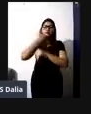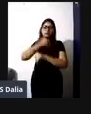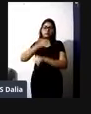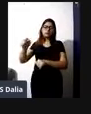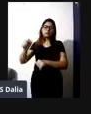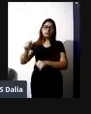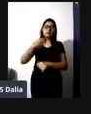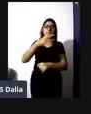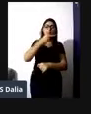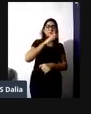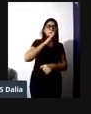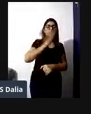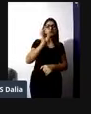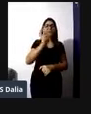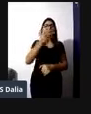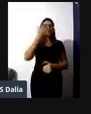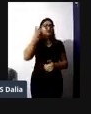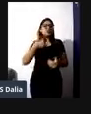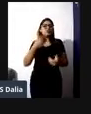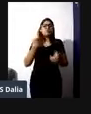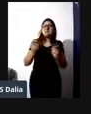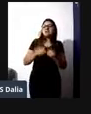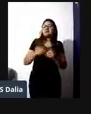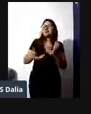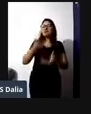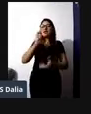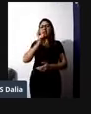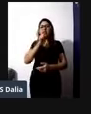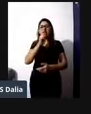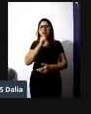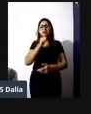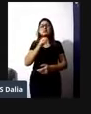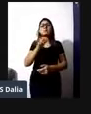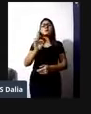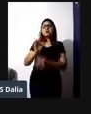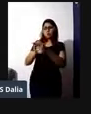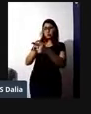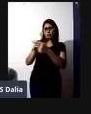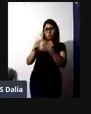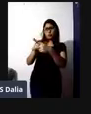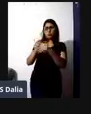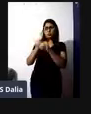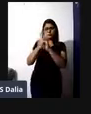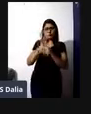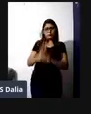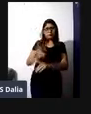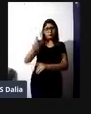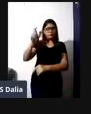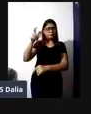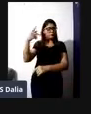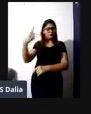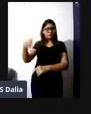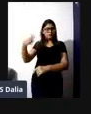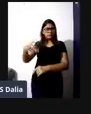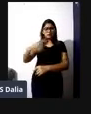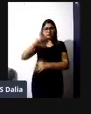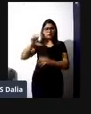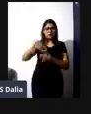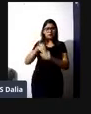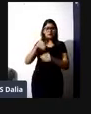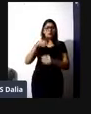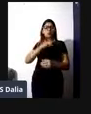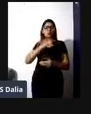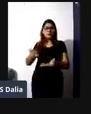muchísimo gusto, si nos deja ahí sus datos, la podemos canalizar porque esta asociación está